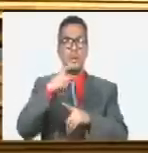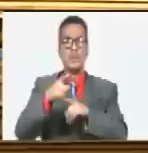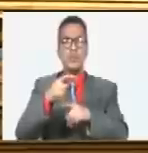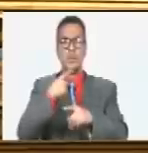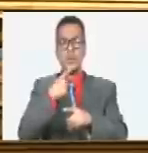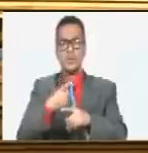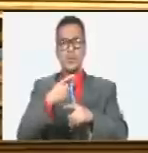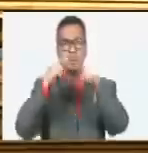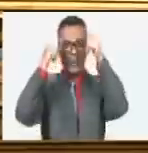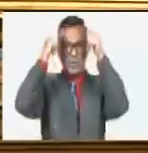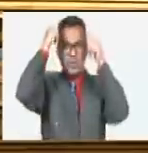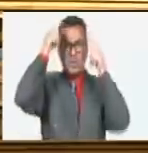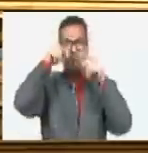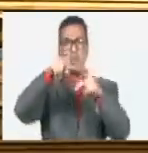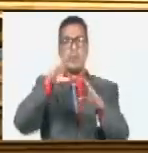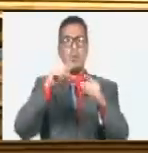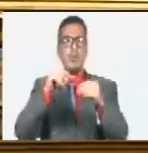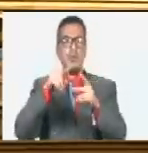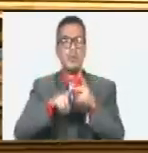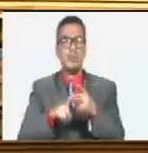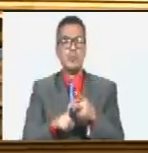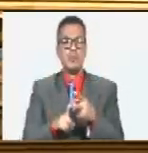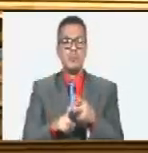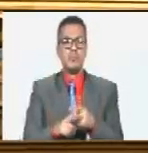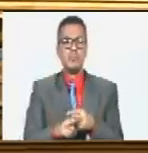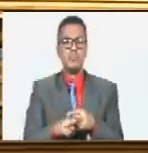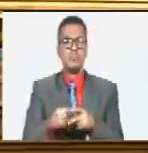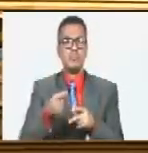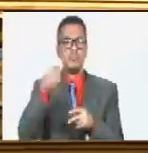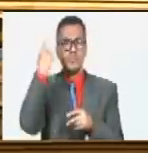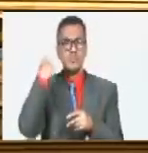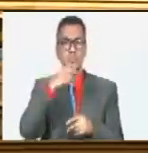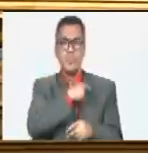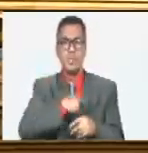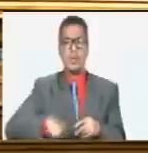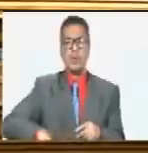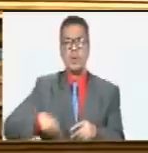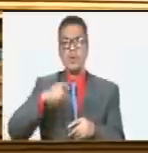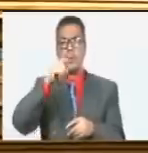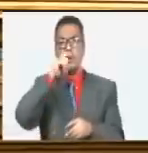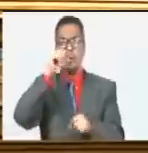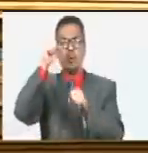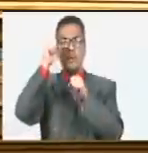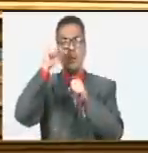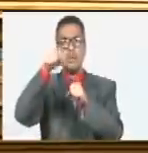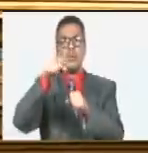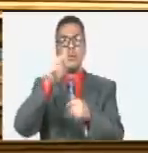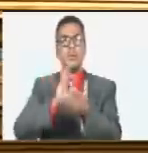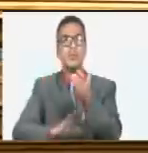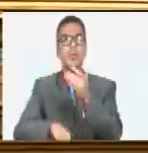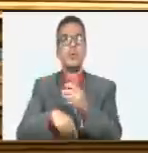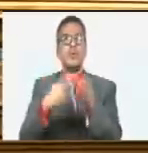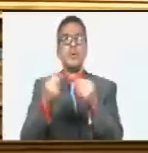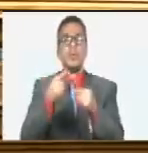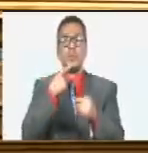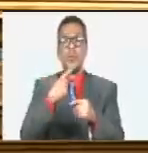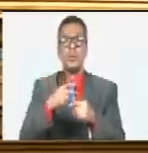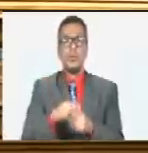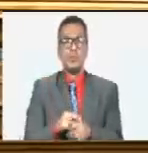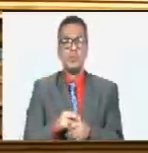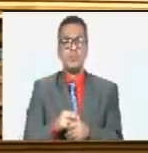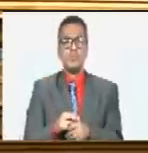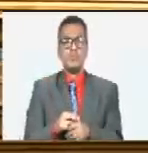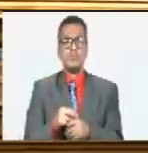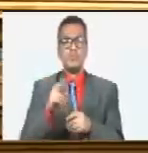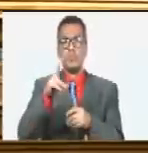lo escuchábamos incluso ayer al presidente Maduro en su despedida. Lo hemos dicho muchas veces, no existe en este